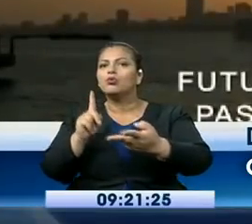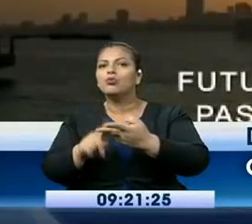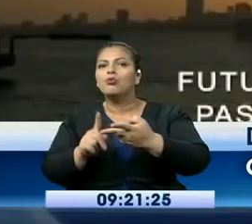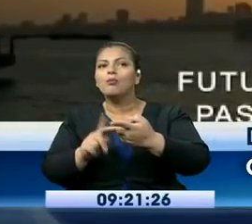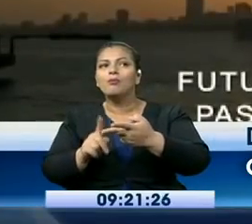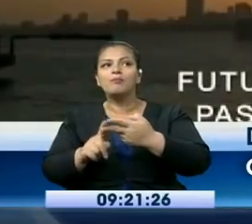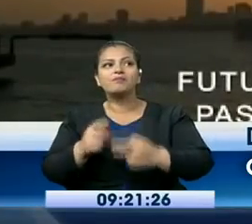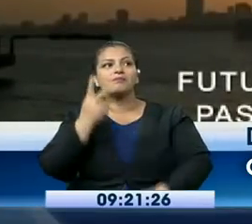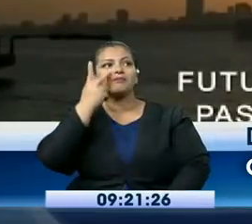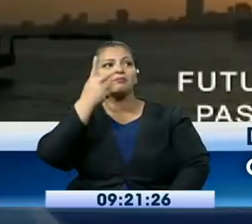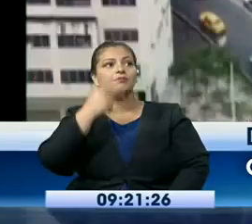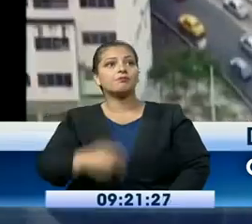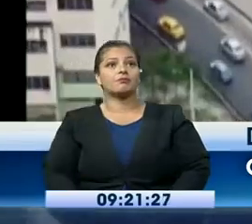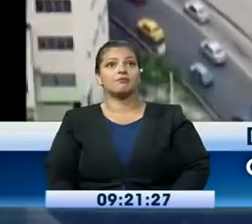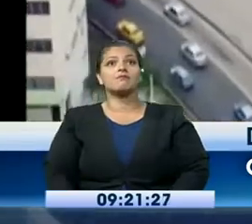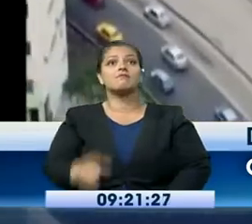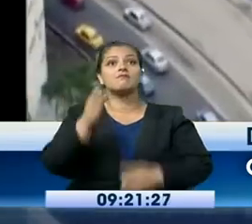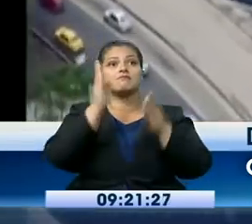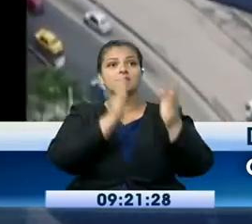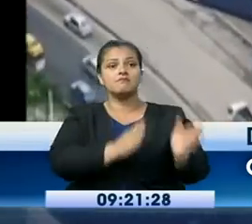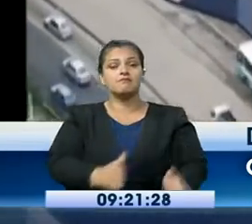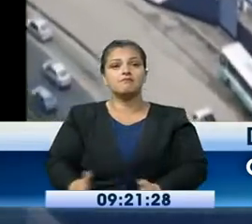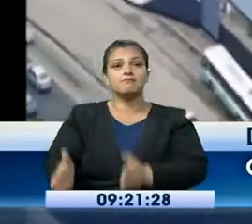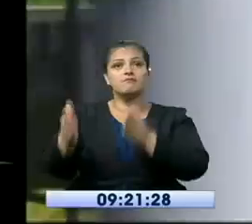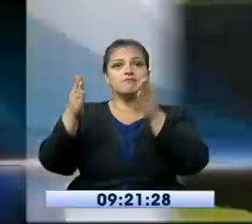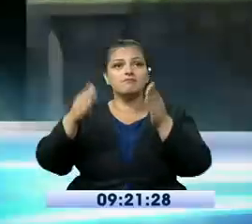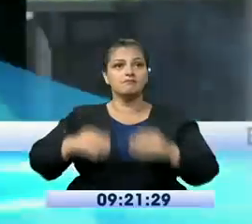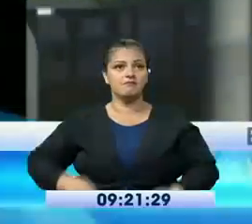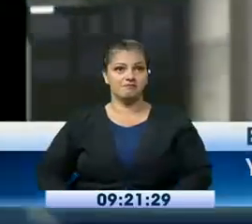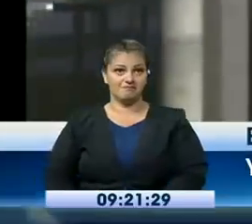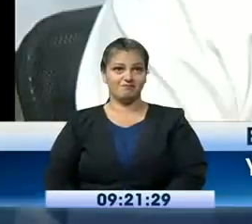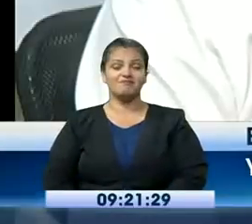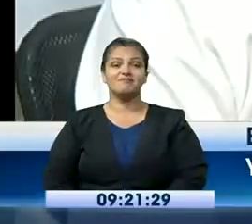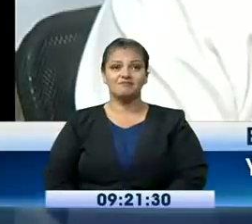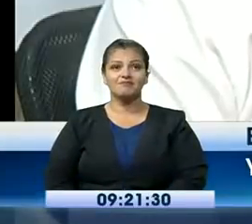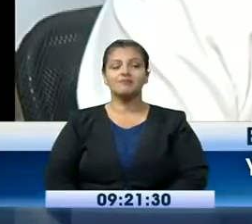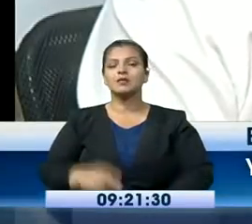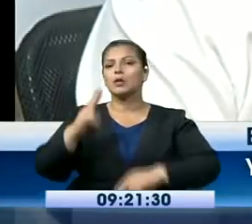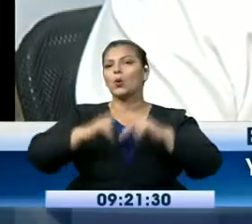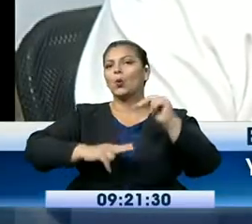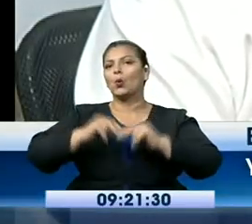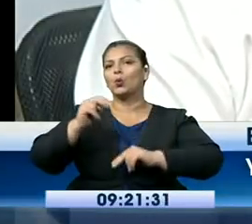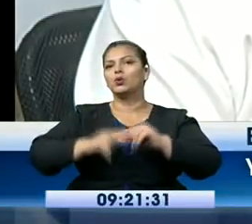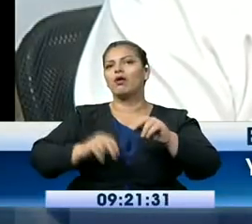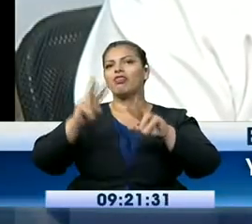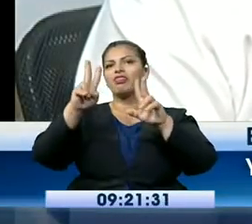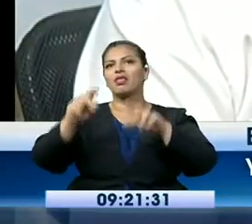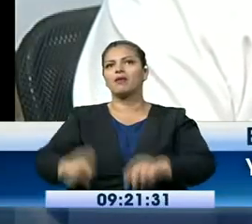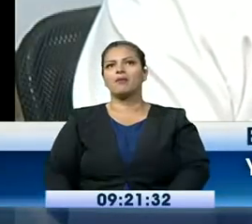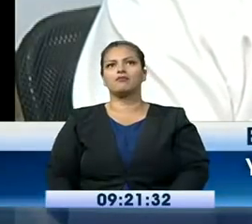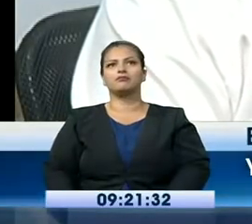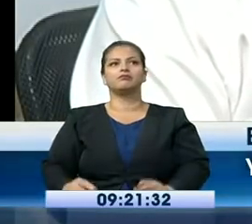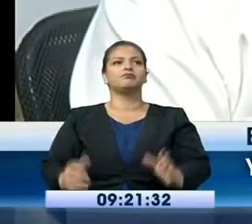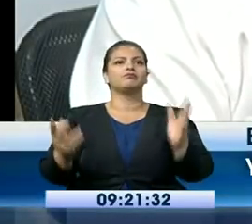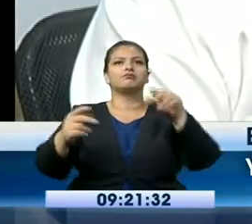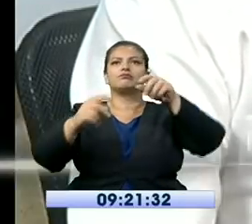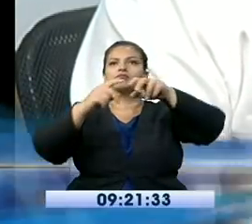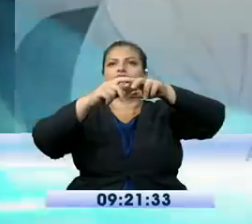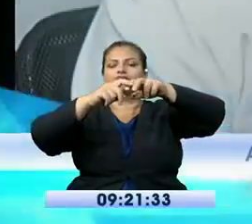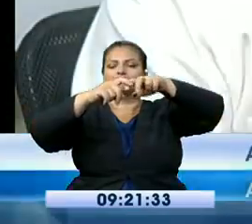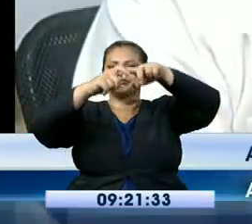ejecución ya arrancó con un plazo de 24 meses o hay dos empresas grandes en el mundo